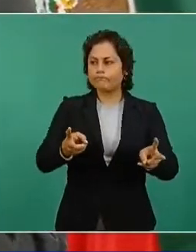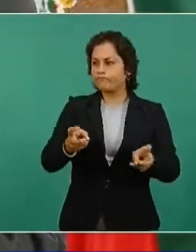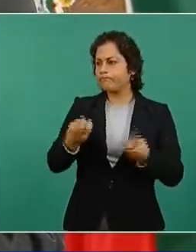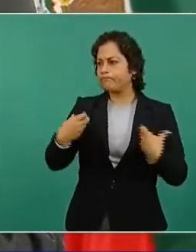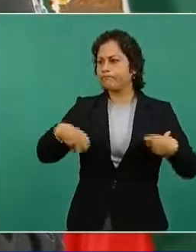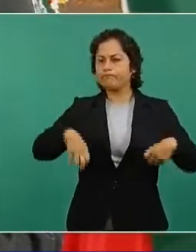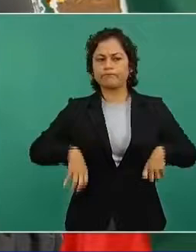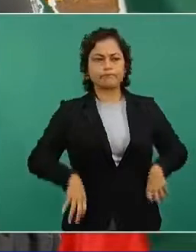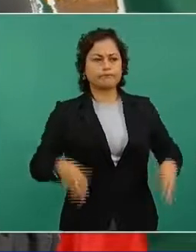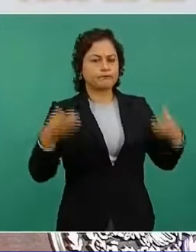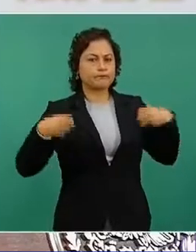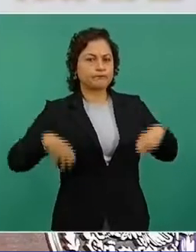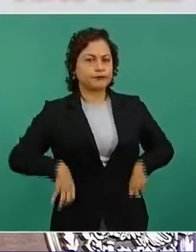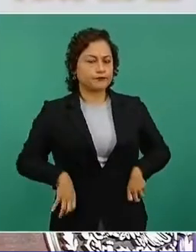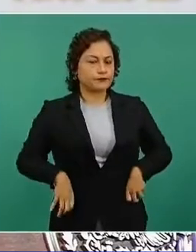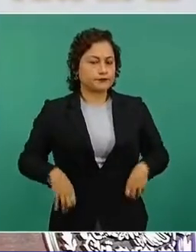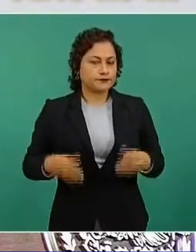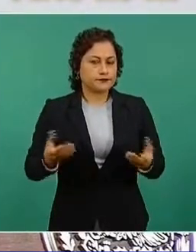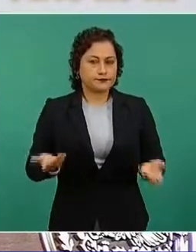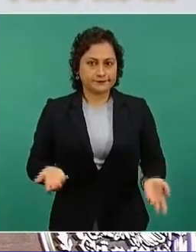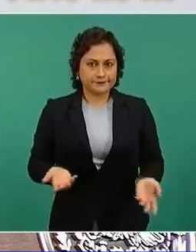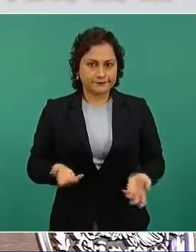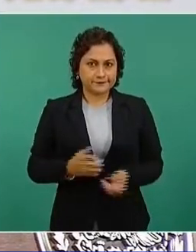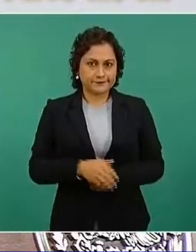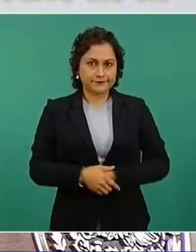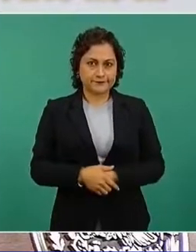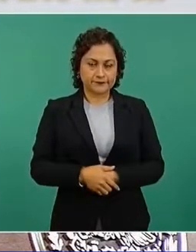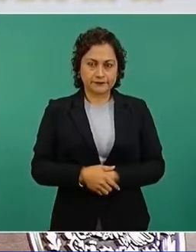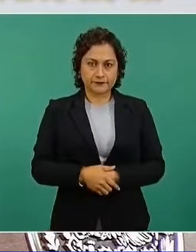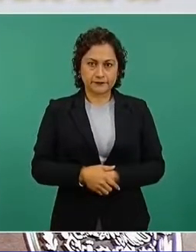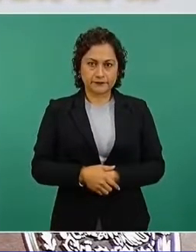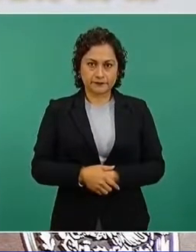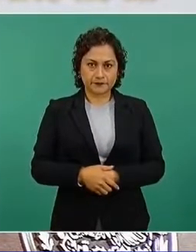y siempre con